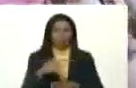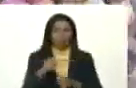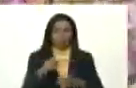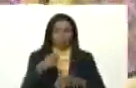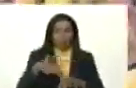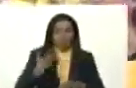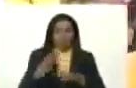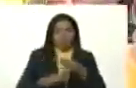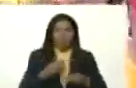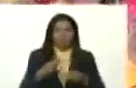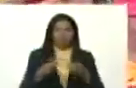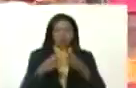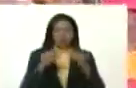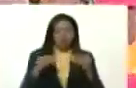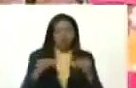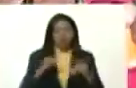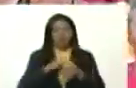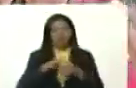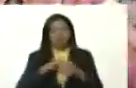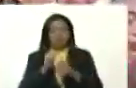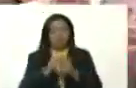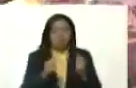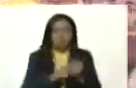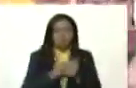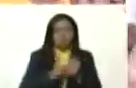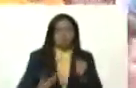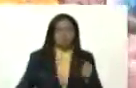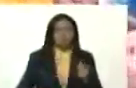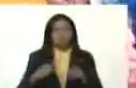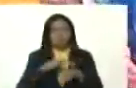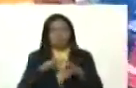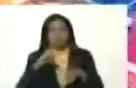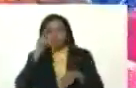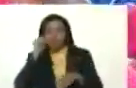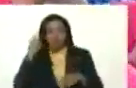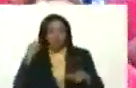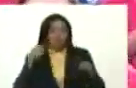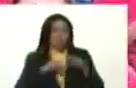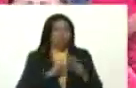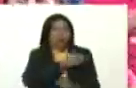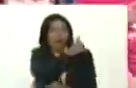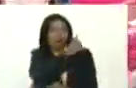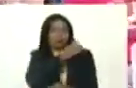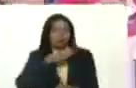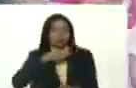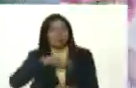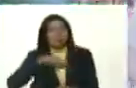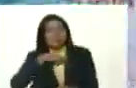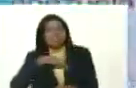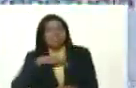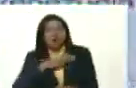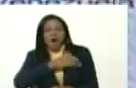los ministros, vicepresidentes, ministras, jefes de misiones,